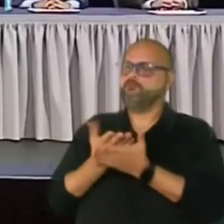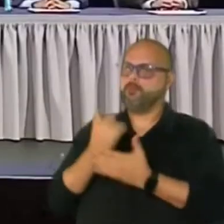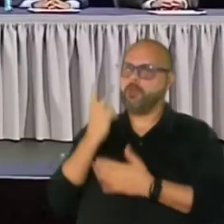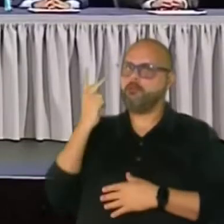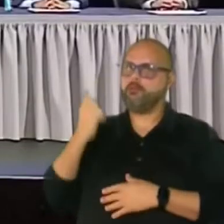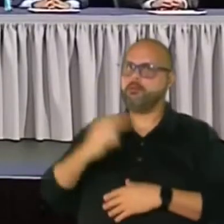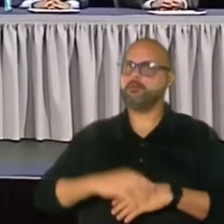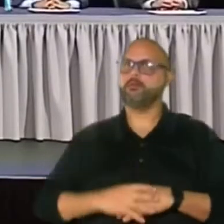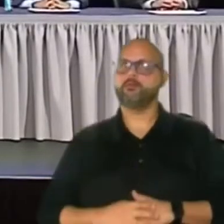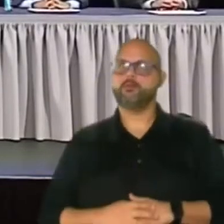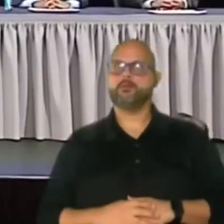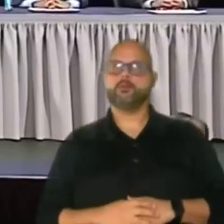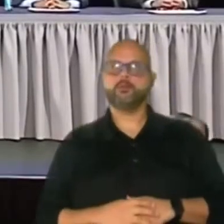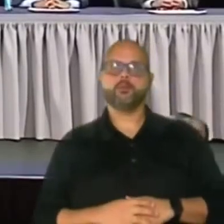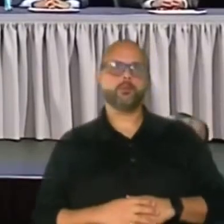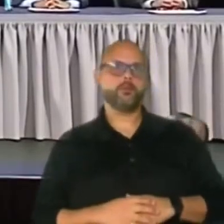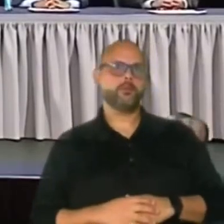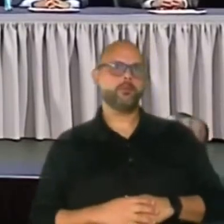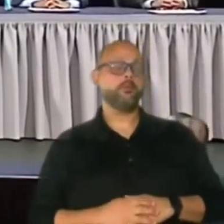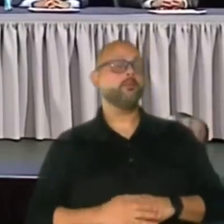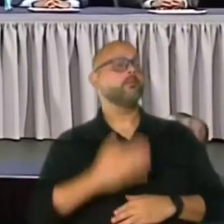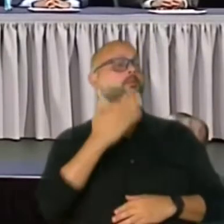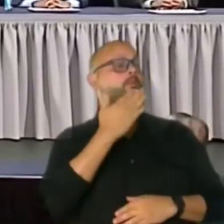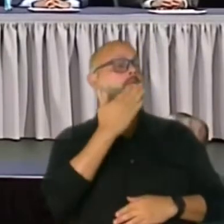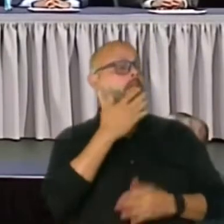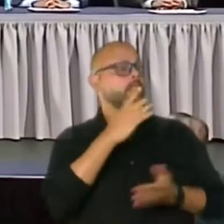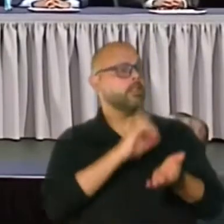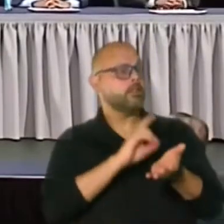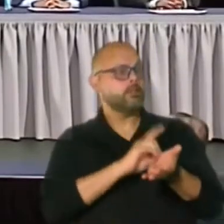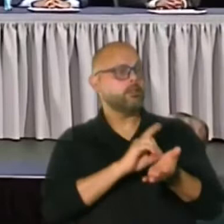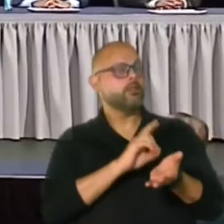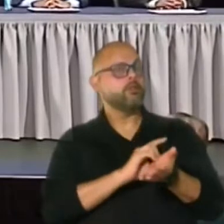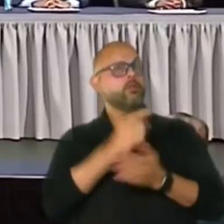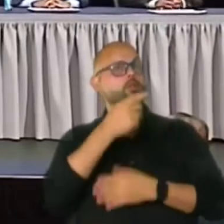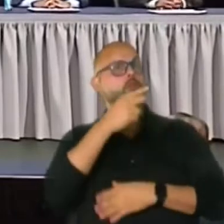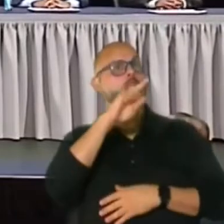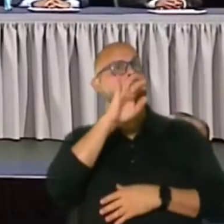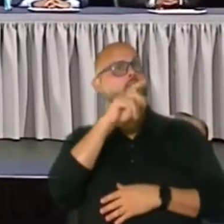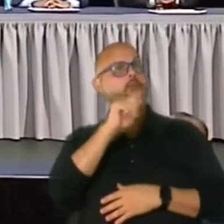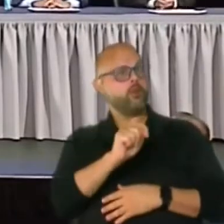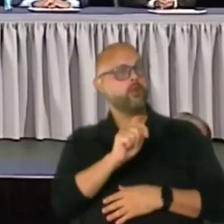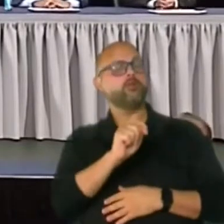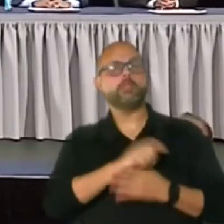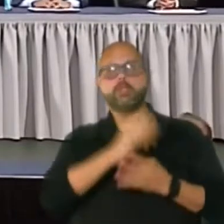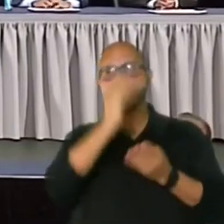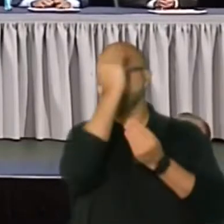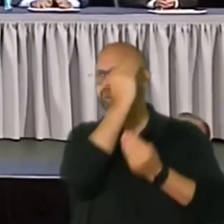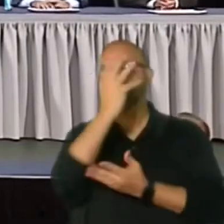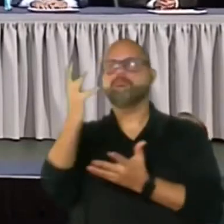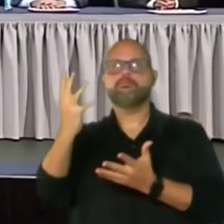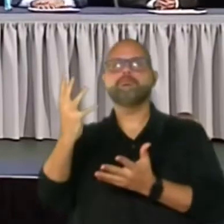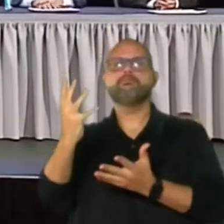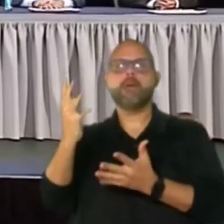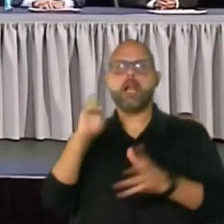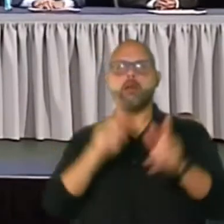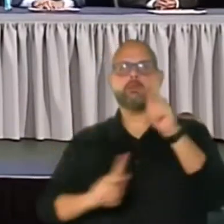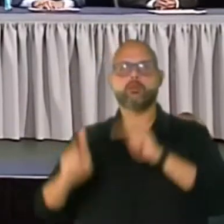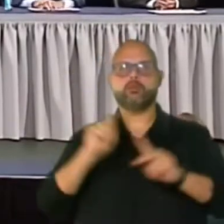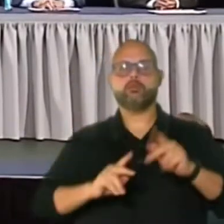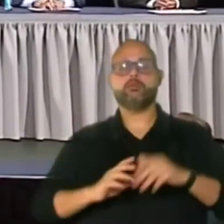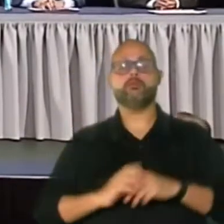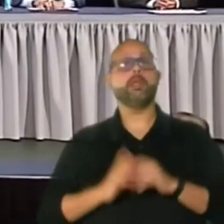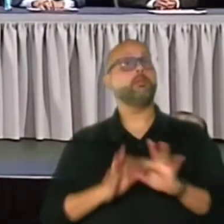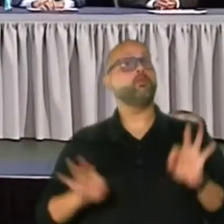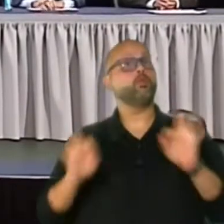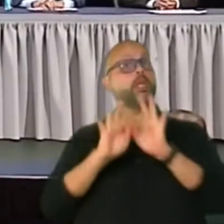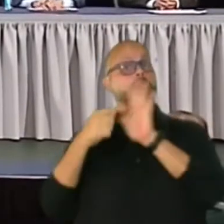Muchas gracias, doctor Guillot. Agradecido de la oportunidad, doctor Guillot, de orientar a nuestro pueblo. Era importante presentarles la